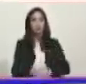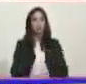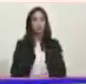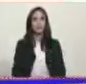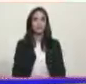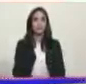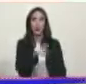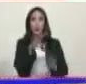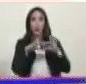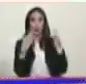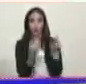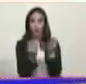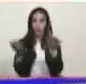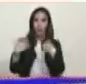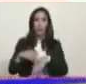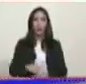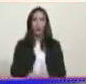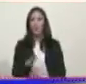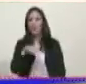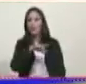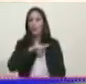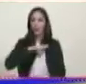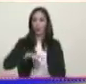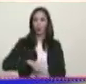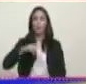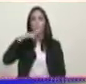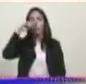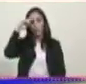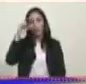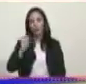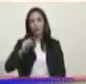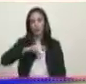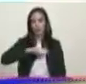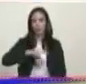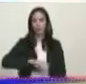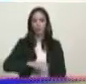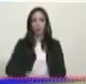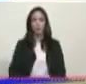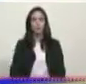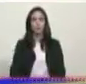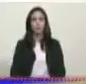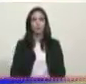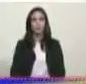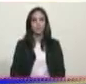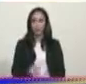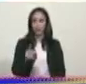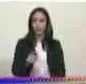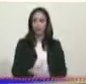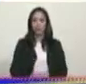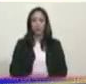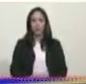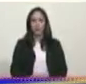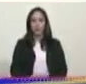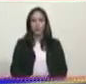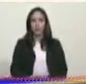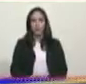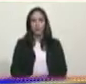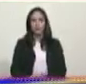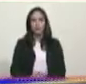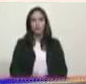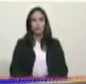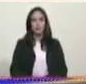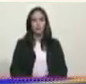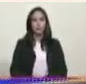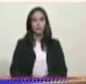Tu familia viene de Portugal, Hipólito, ¿verdad? Mi padre, sí. ¿Você fala portugués? Pequeño, nada más. ¿Pequeño? No mucho.